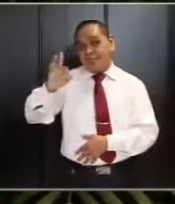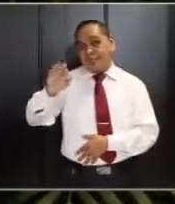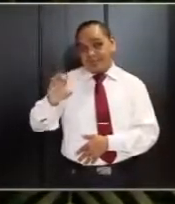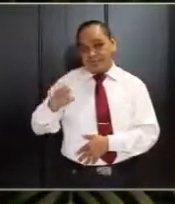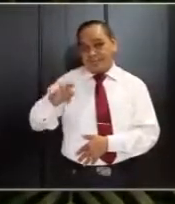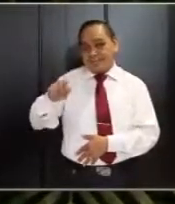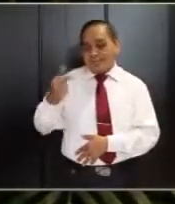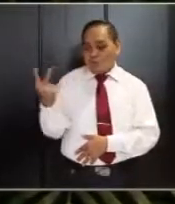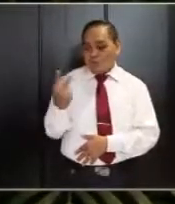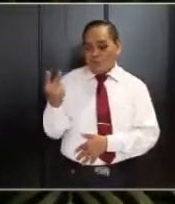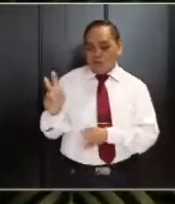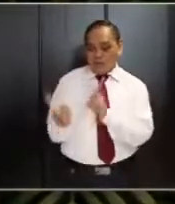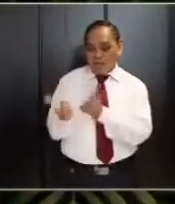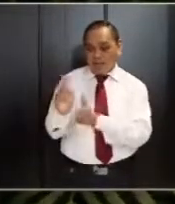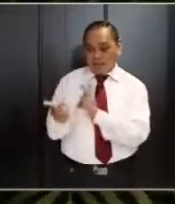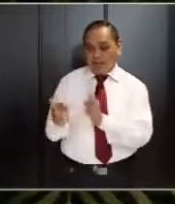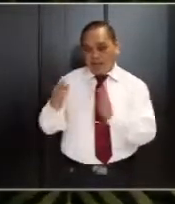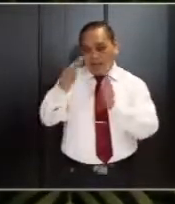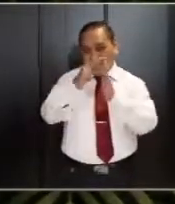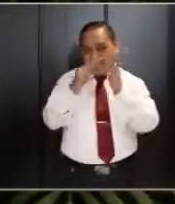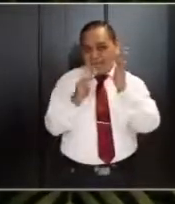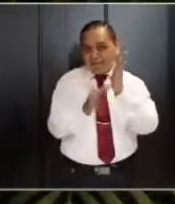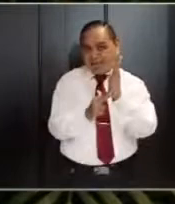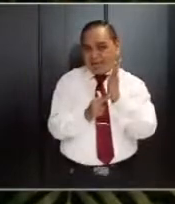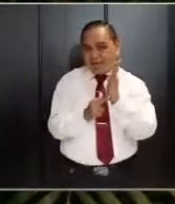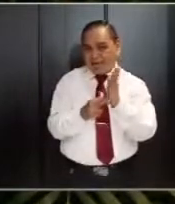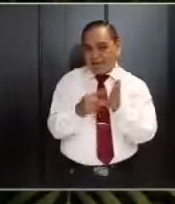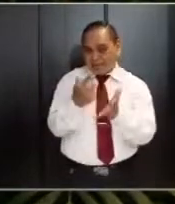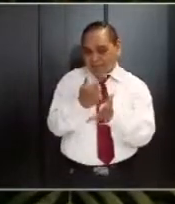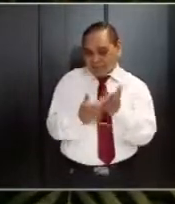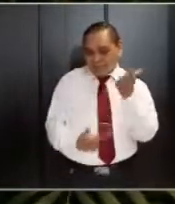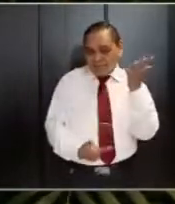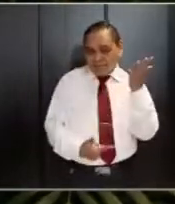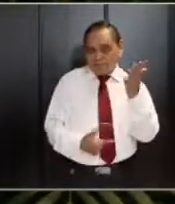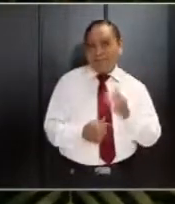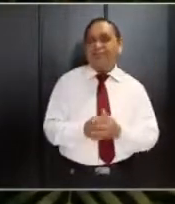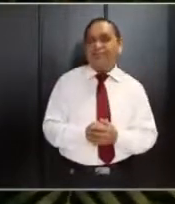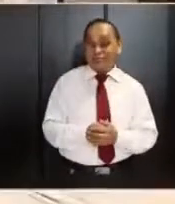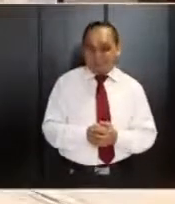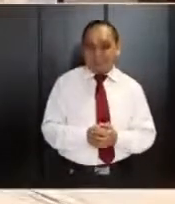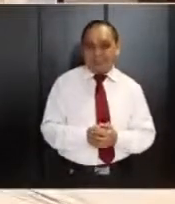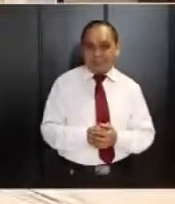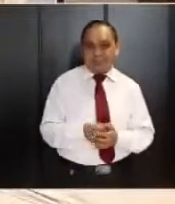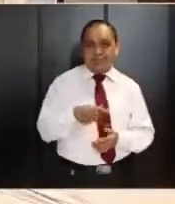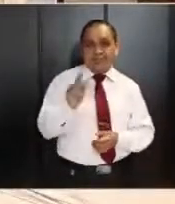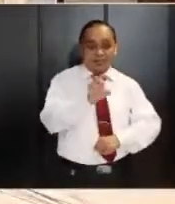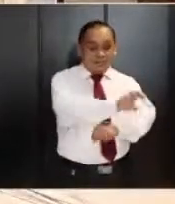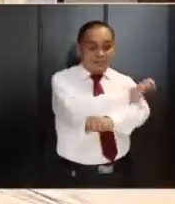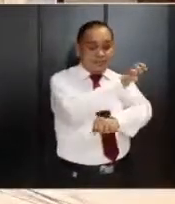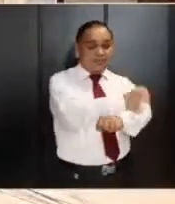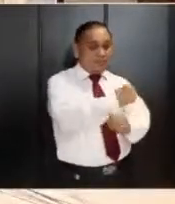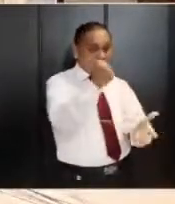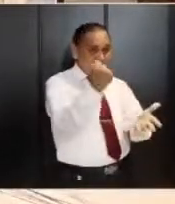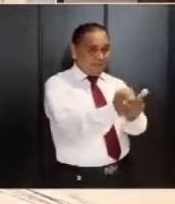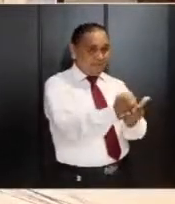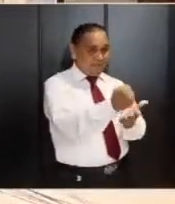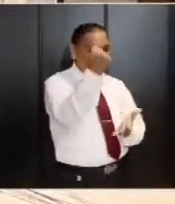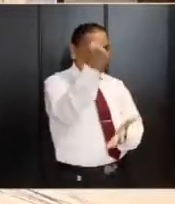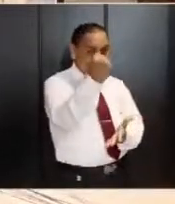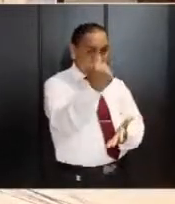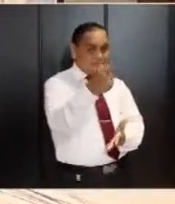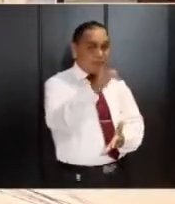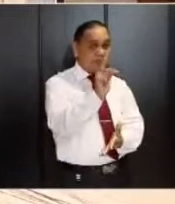van a establecerse las nuevas reglas, nuevos términos y condiciones. Tiene razón, Carlos. Si se hubiese aprobado, fíjense, eso es lo que no entienden